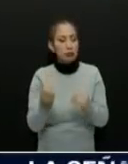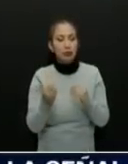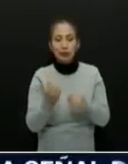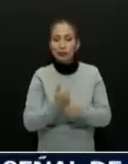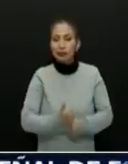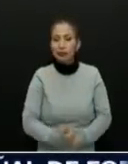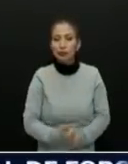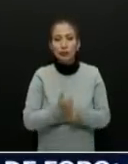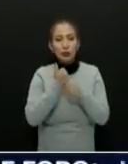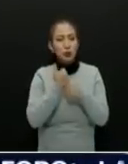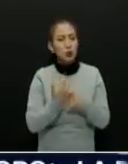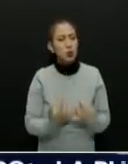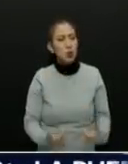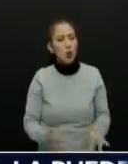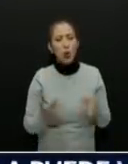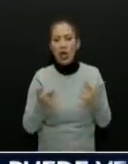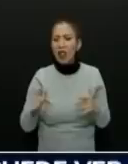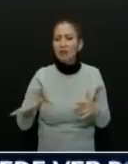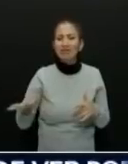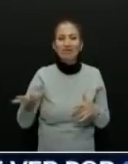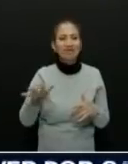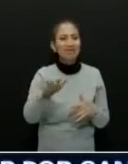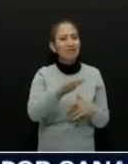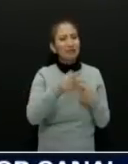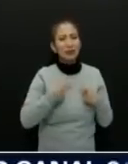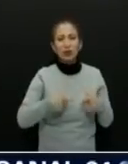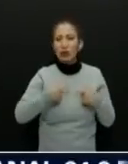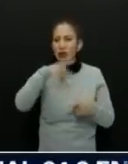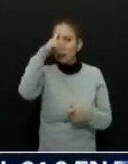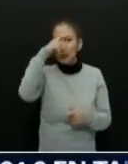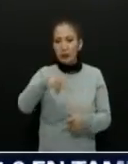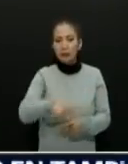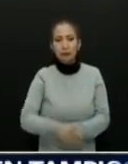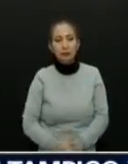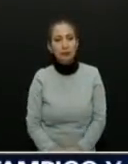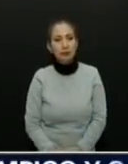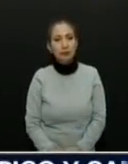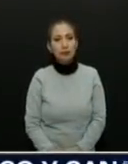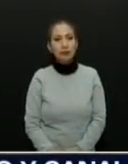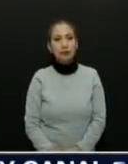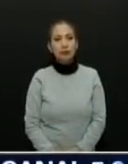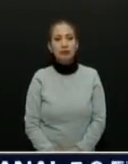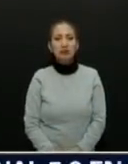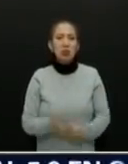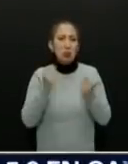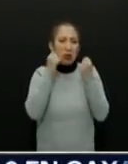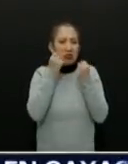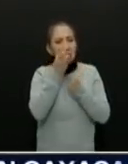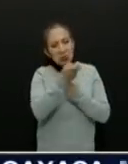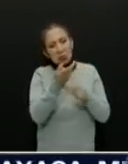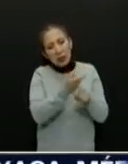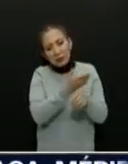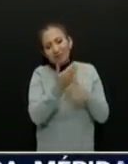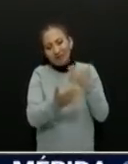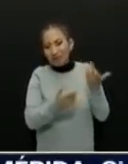dolor ha producido al pueblo de México. A pesar de eso,